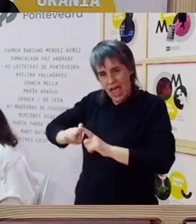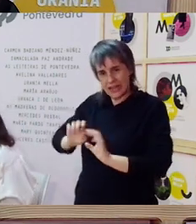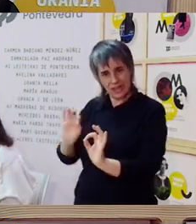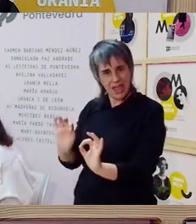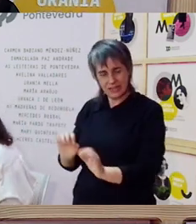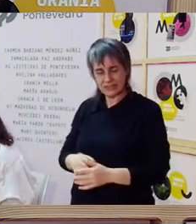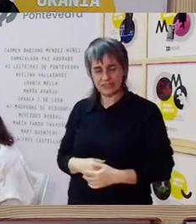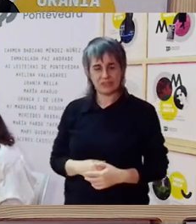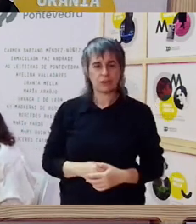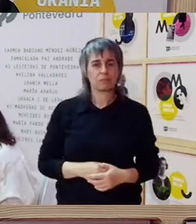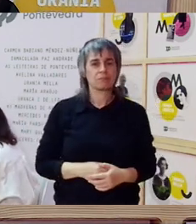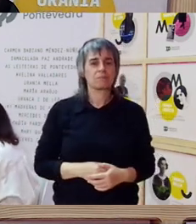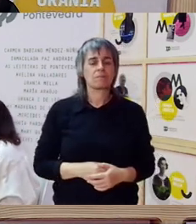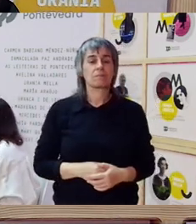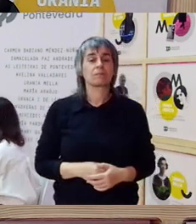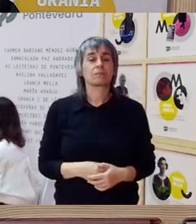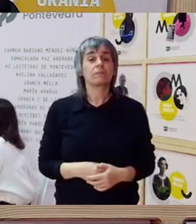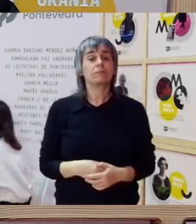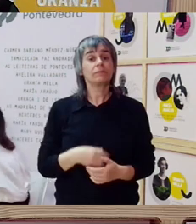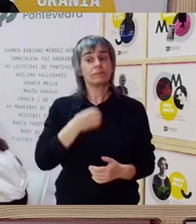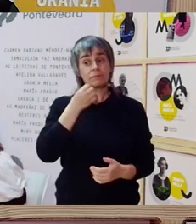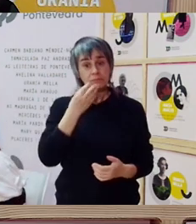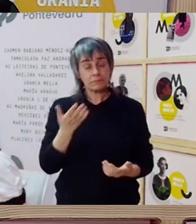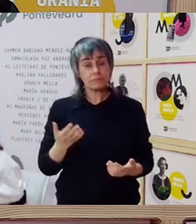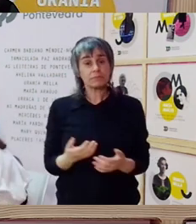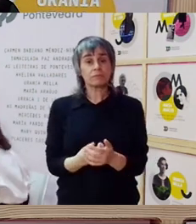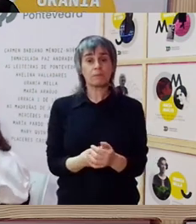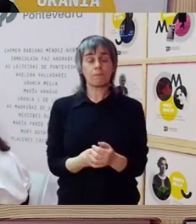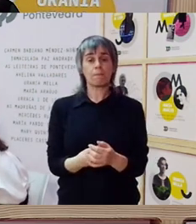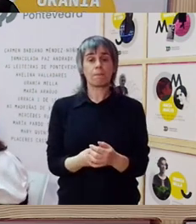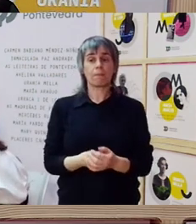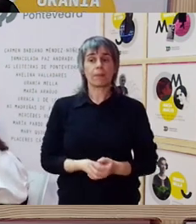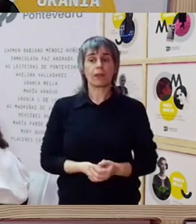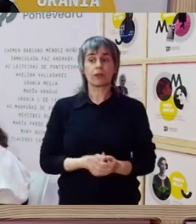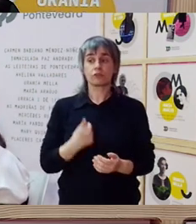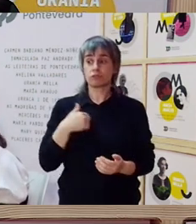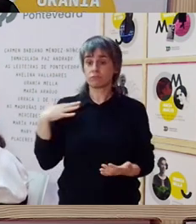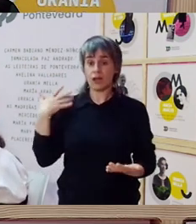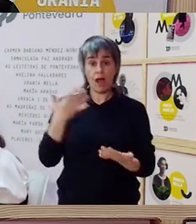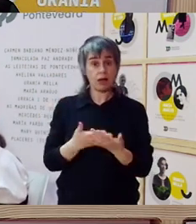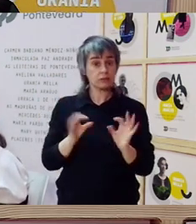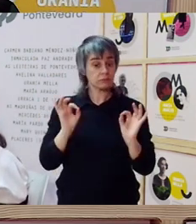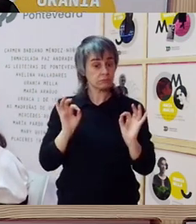así. Pois eu hasta aquí